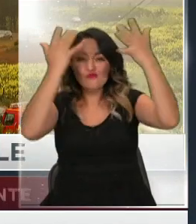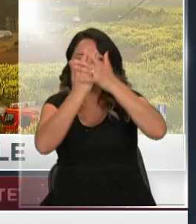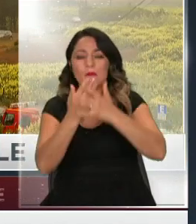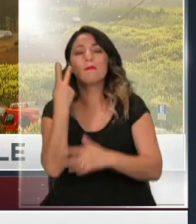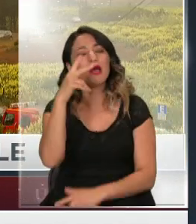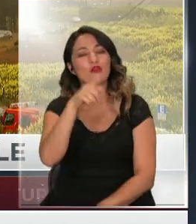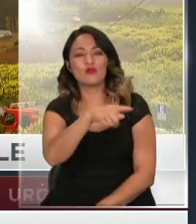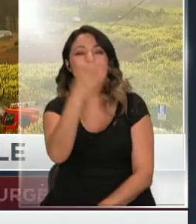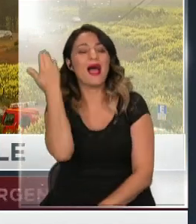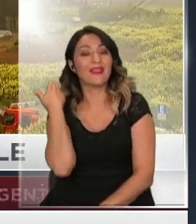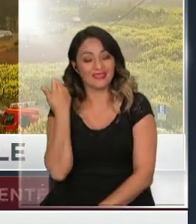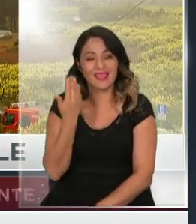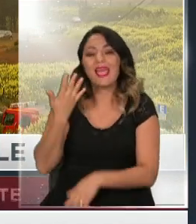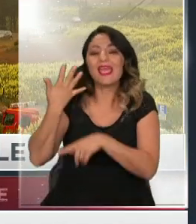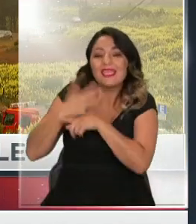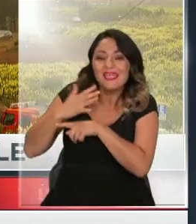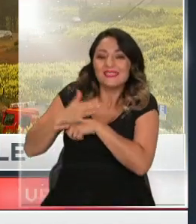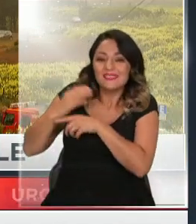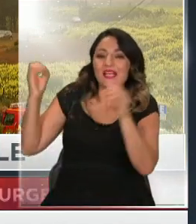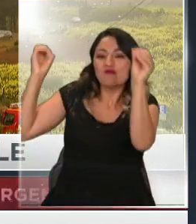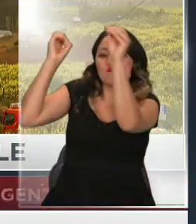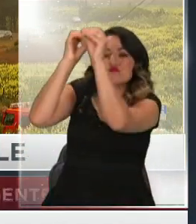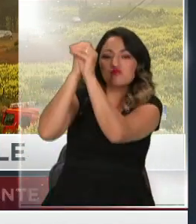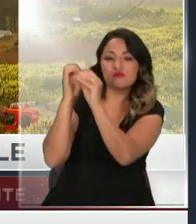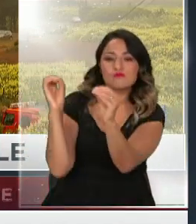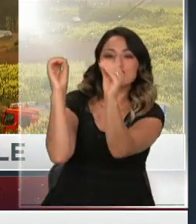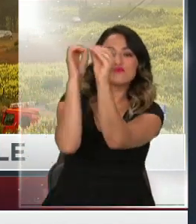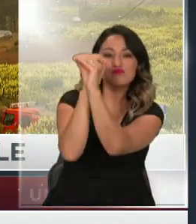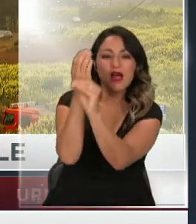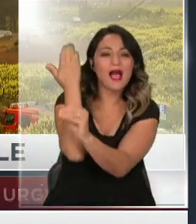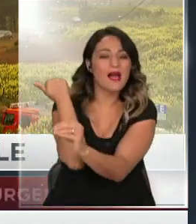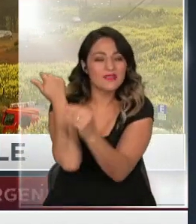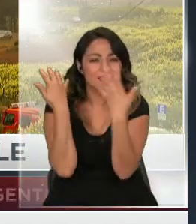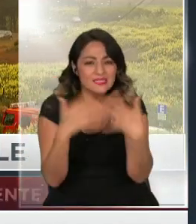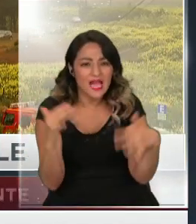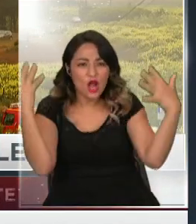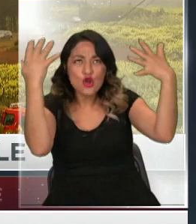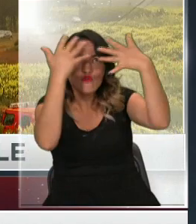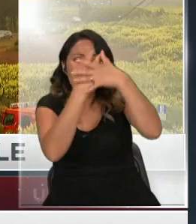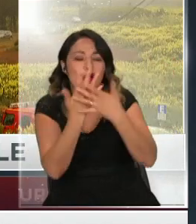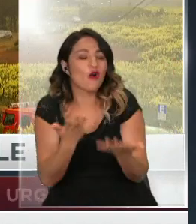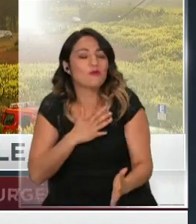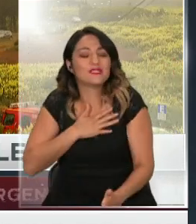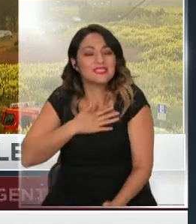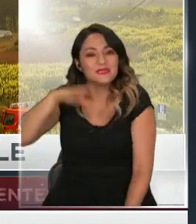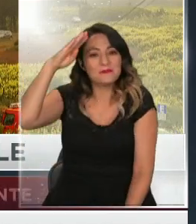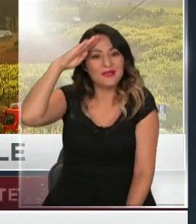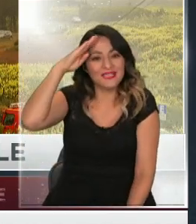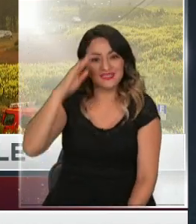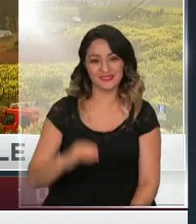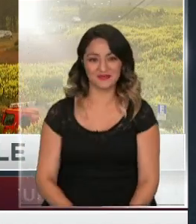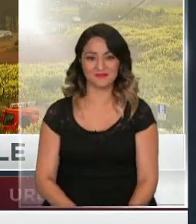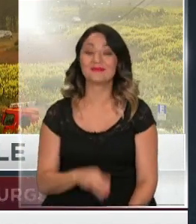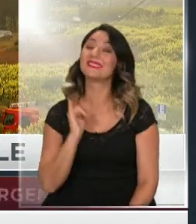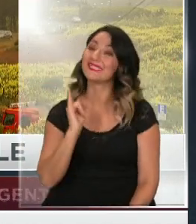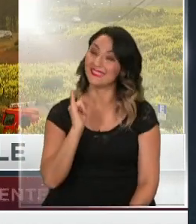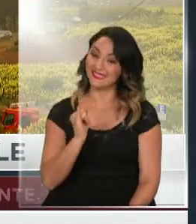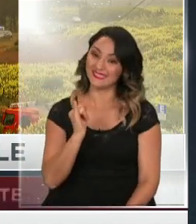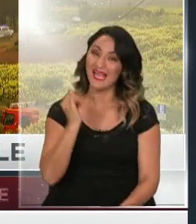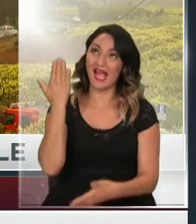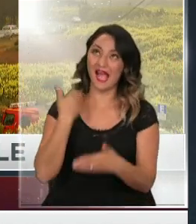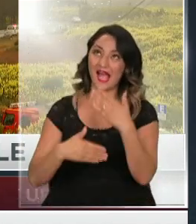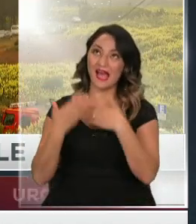visto, Alejandro Araya, ¿te ha tocado un día así, nublado? Y cuéntanos, ¿cuál fue la experiencia? Sí, me tocó el